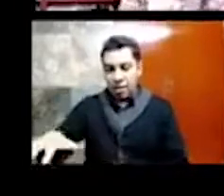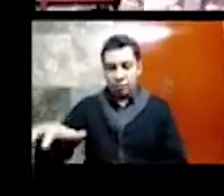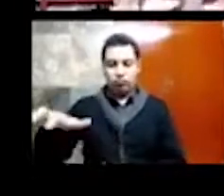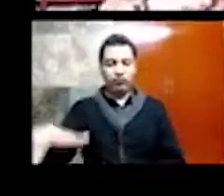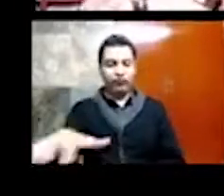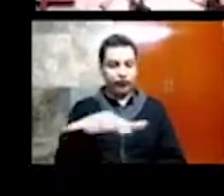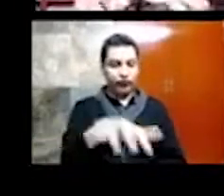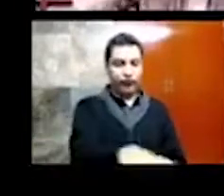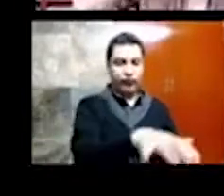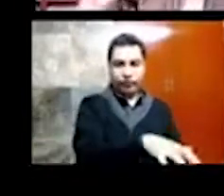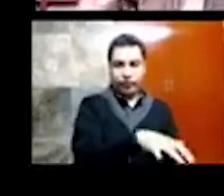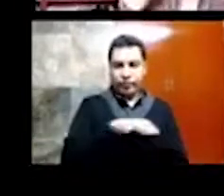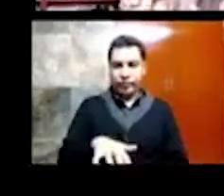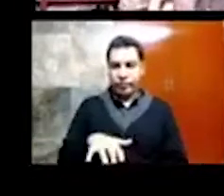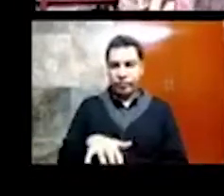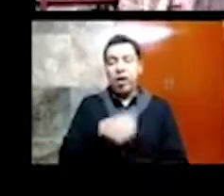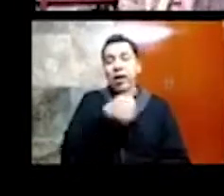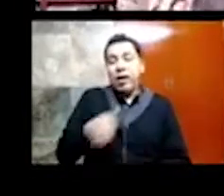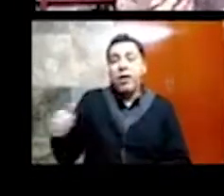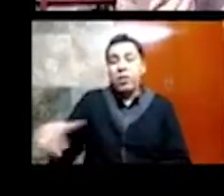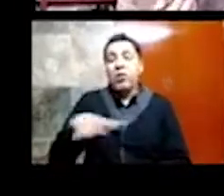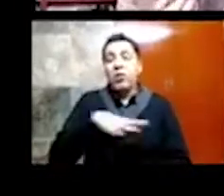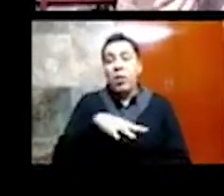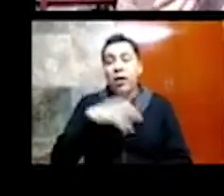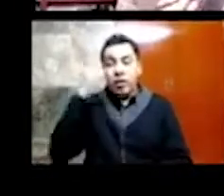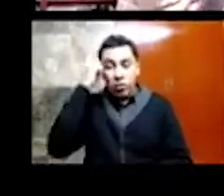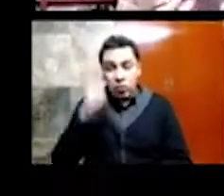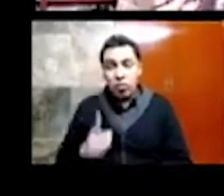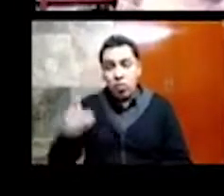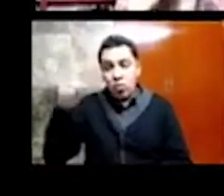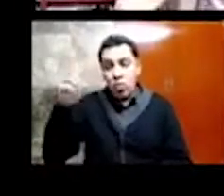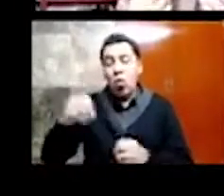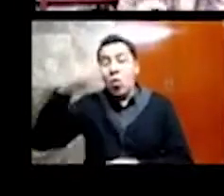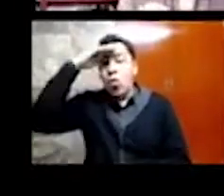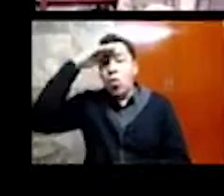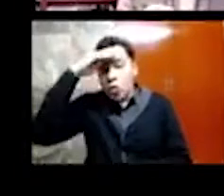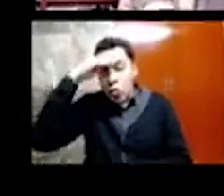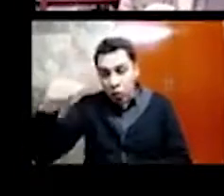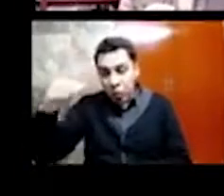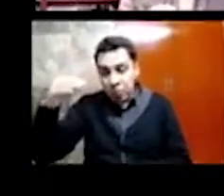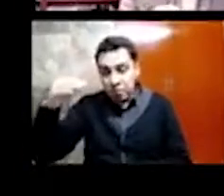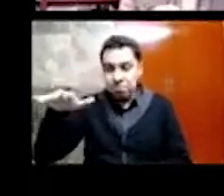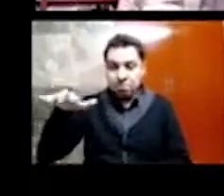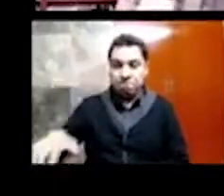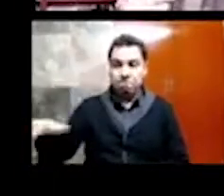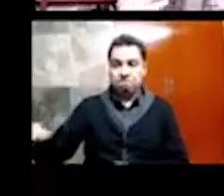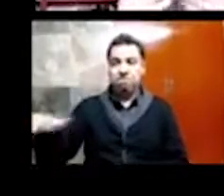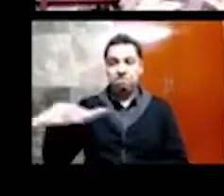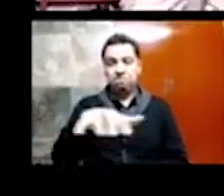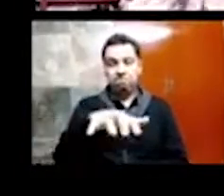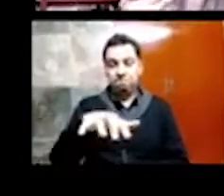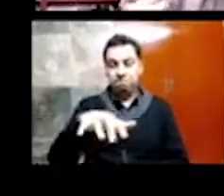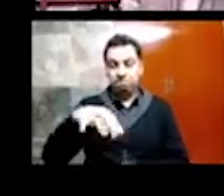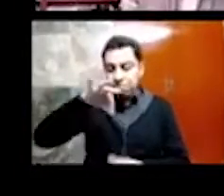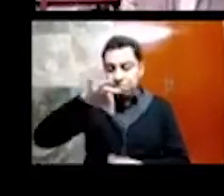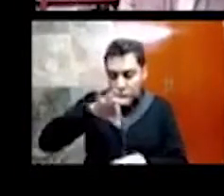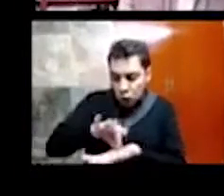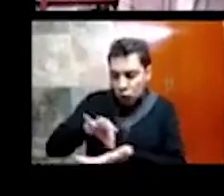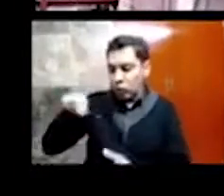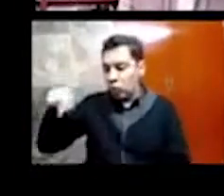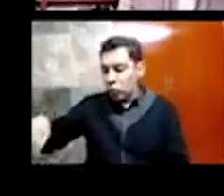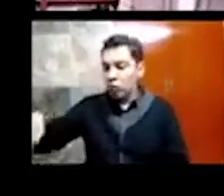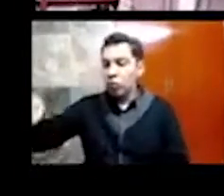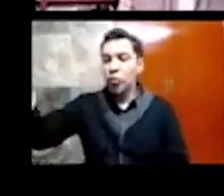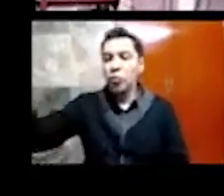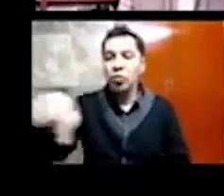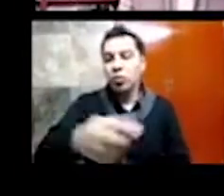vientos, que es más bien una esfera de los vientos, ¿no?, que tiene siete puntos cardinales, por virtud de la